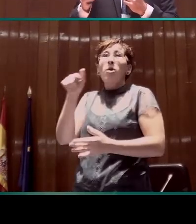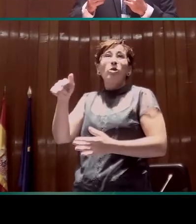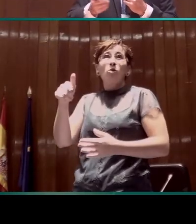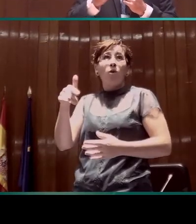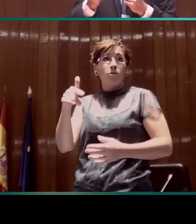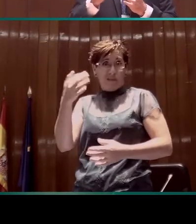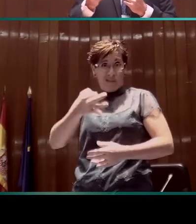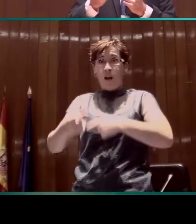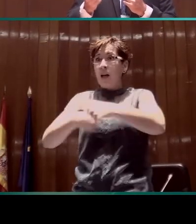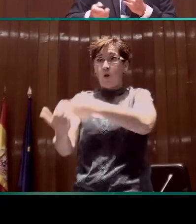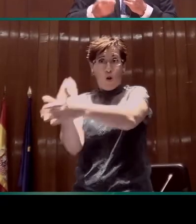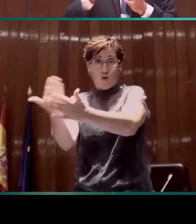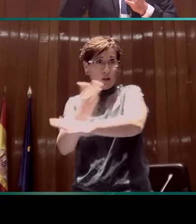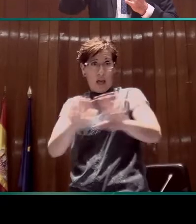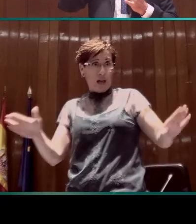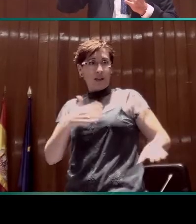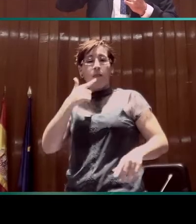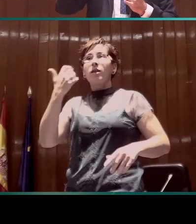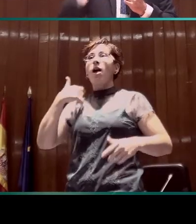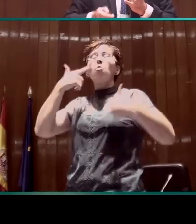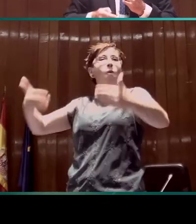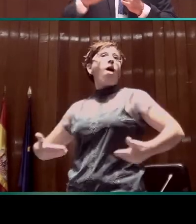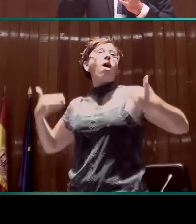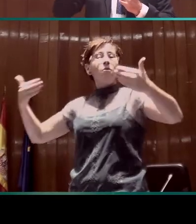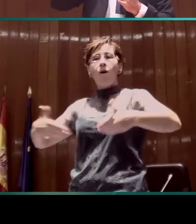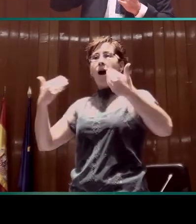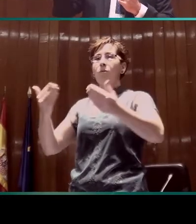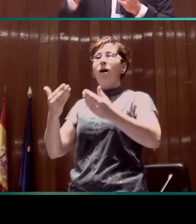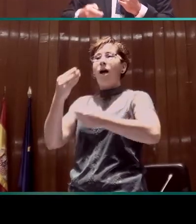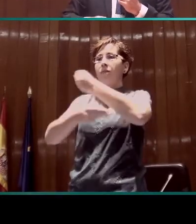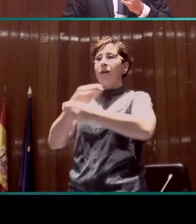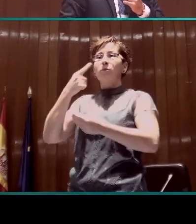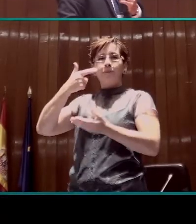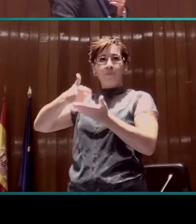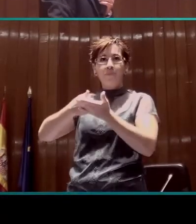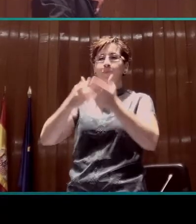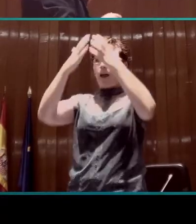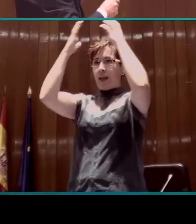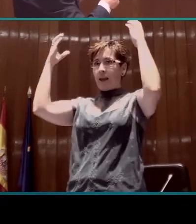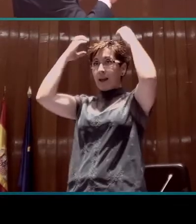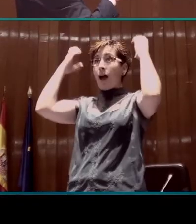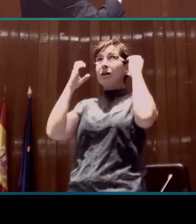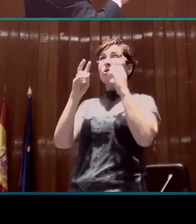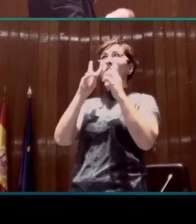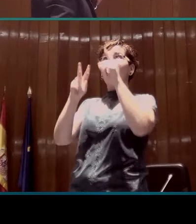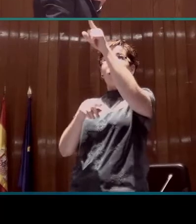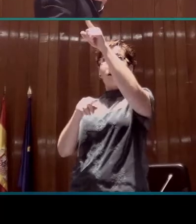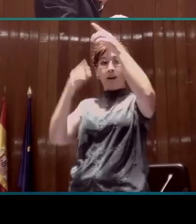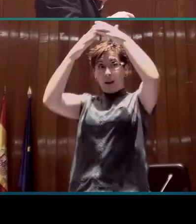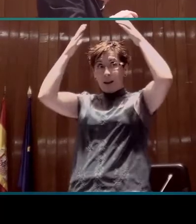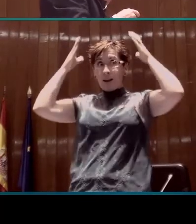laboratorio, o sea, es algo rutinario, les ponemos un poquito de gel, unos cascos, como tiene aquí este niño, por